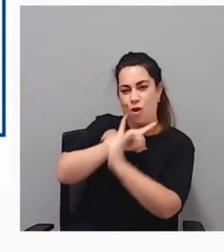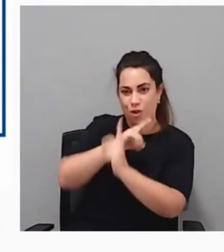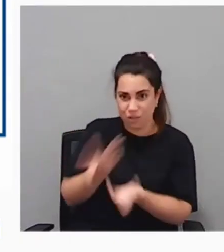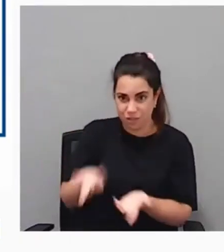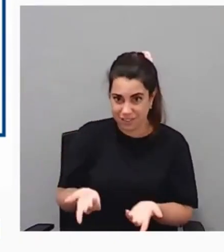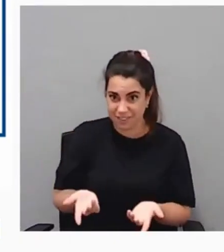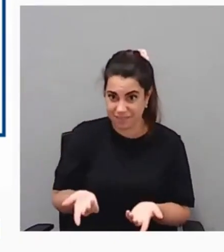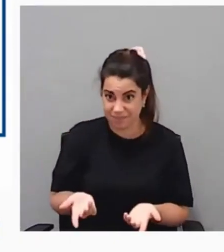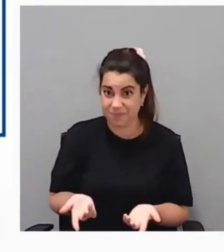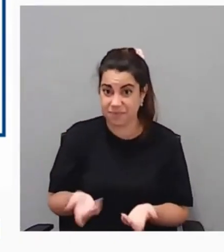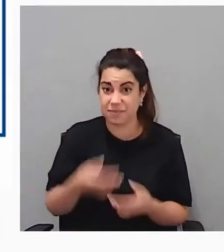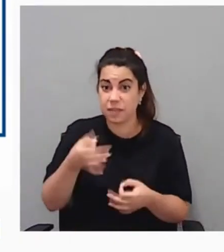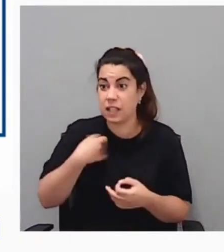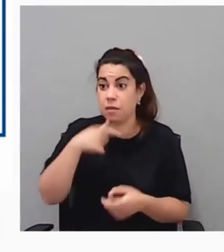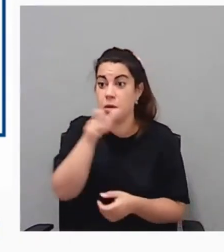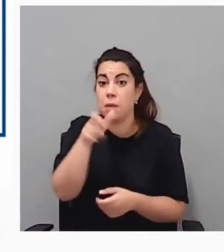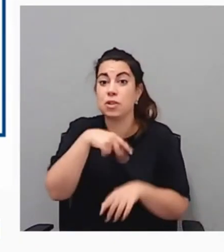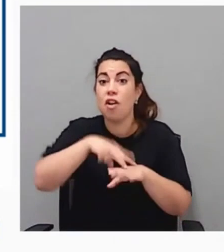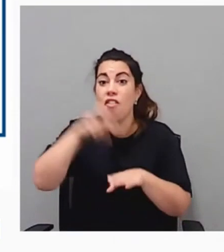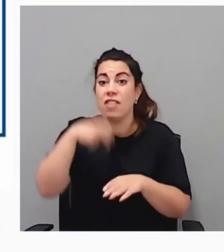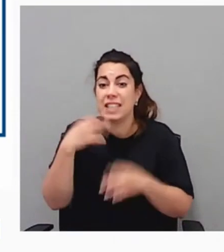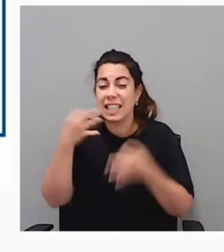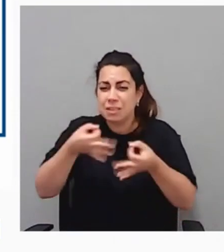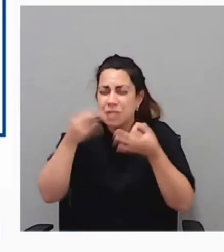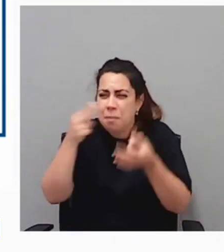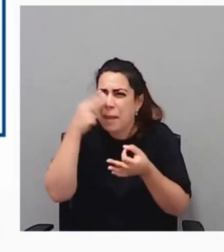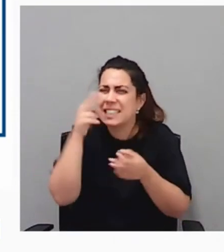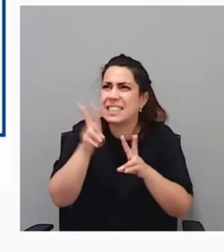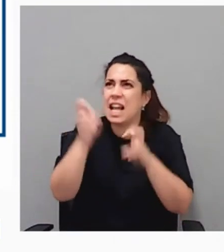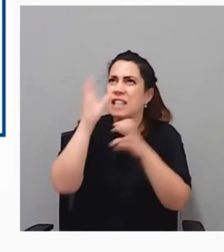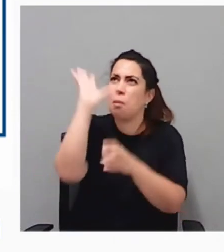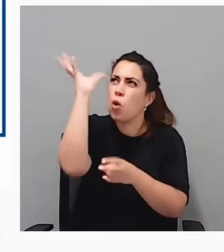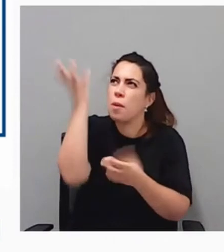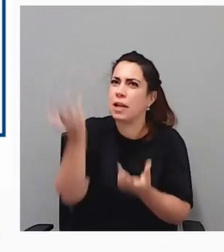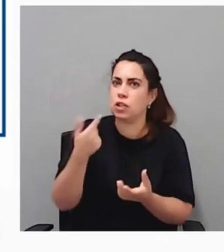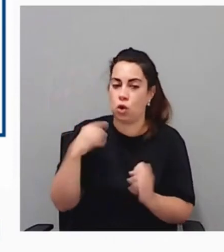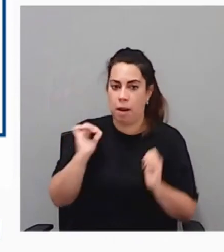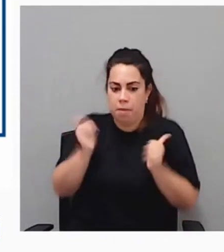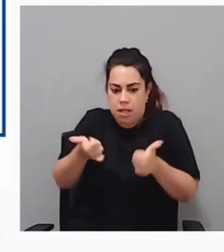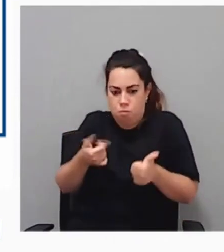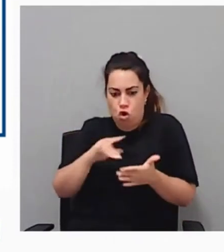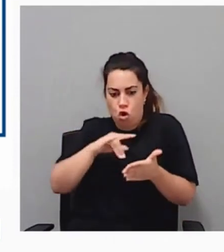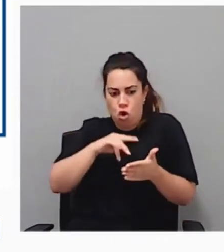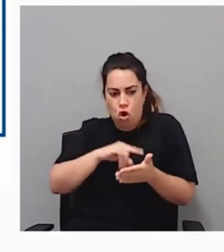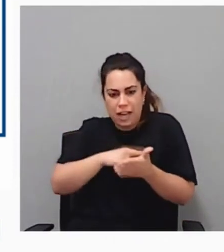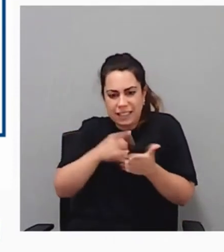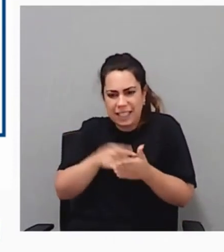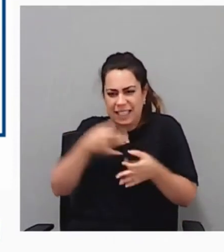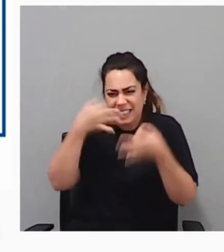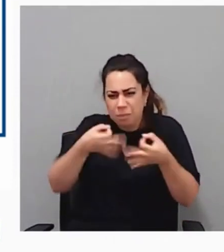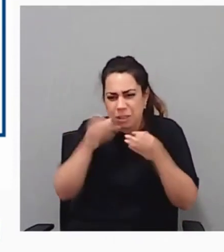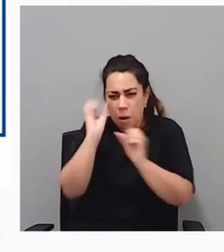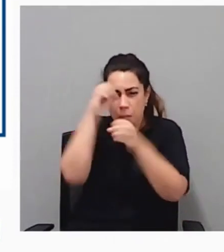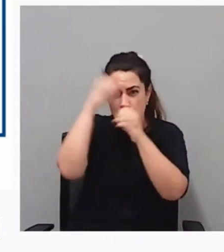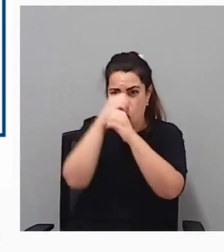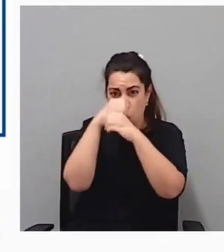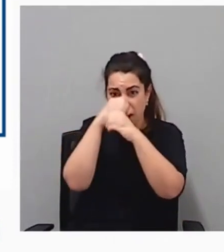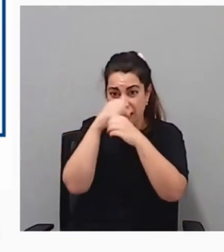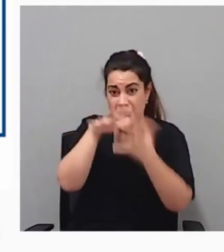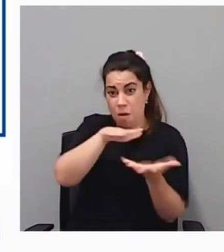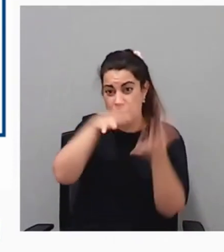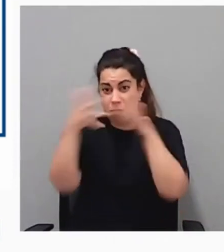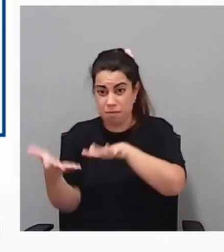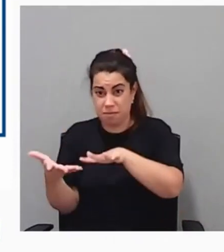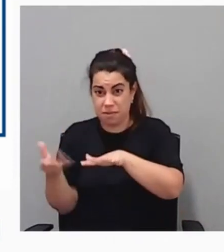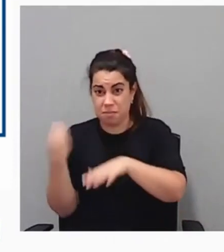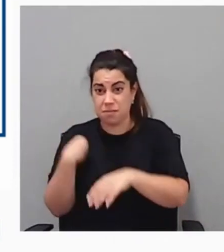los físicos se han interesado por esto. Y desde el principio de sus técnicas siempre las han aplicado a la biología. Por ejemplo, aquí Rosalind Franklin, que fue